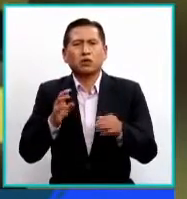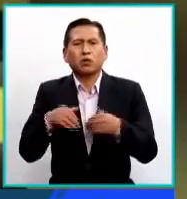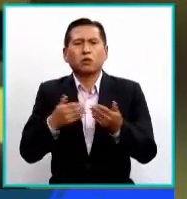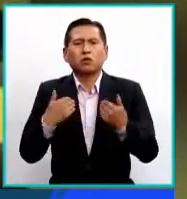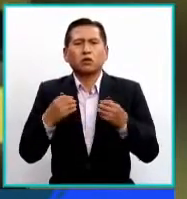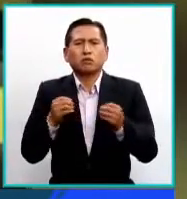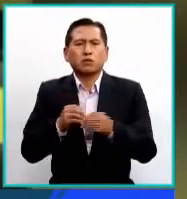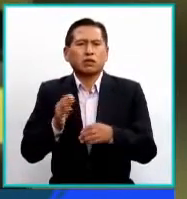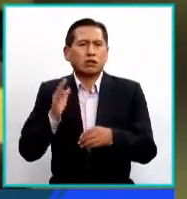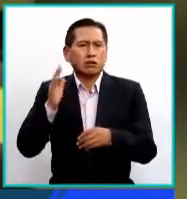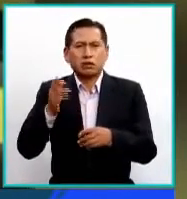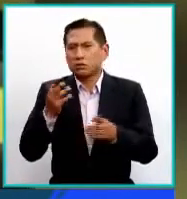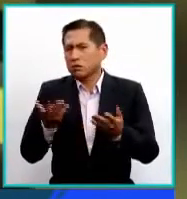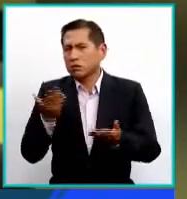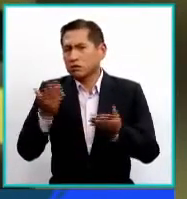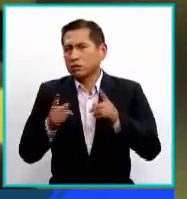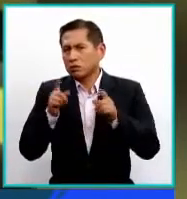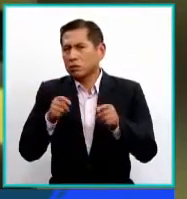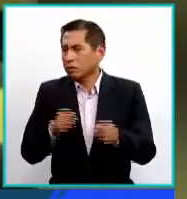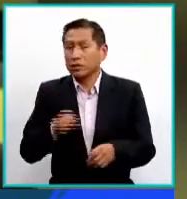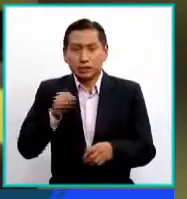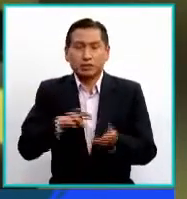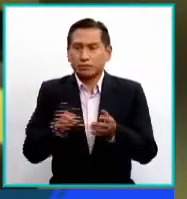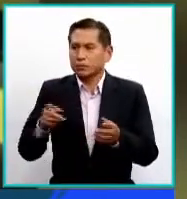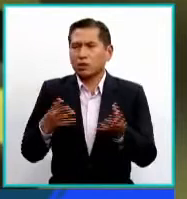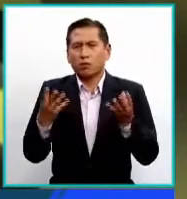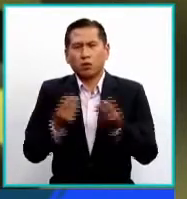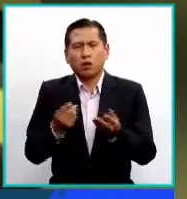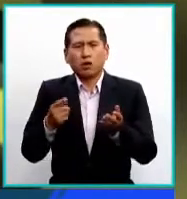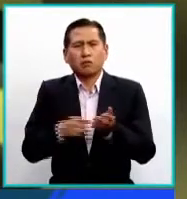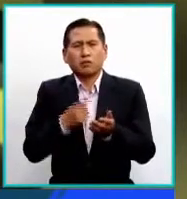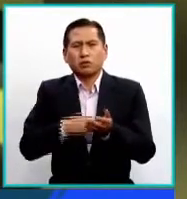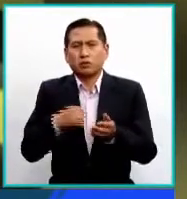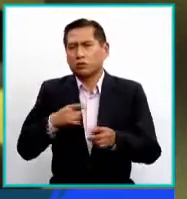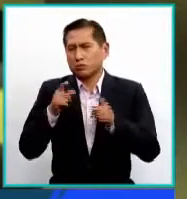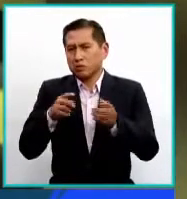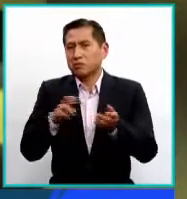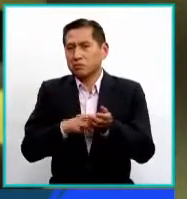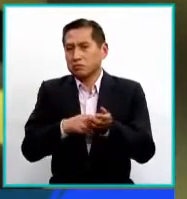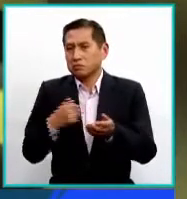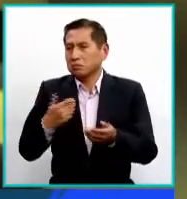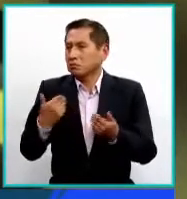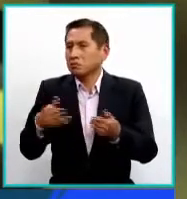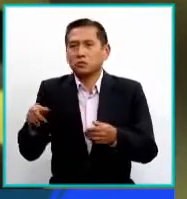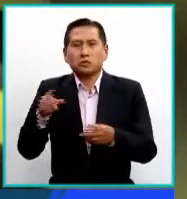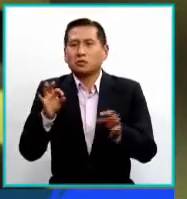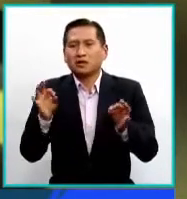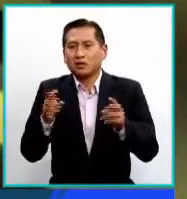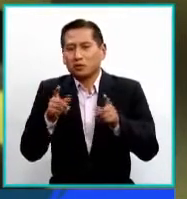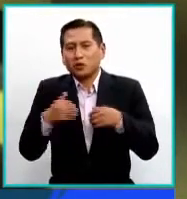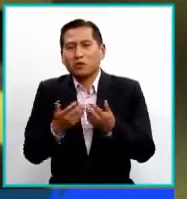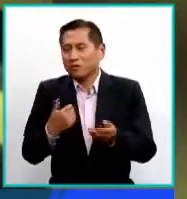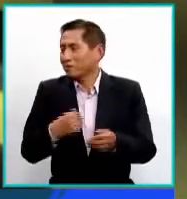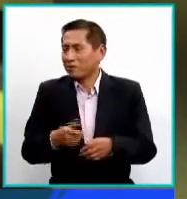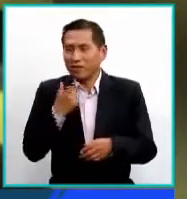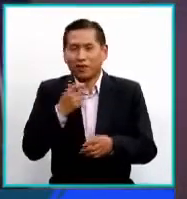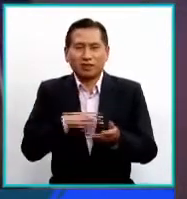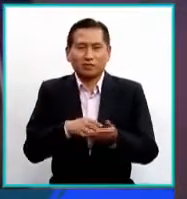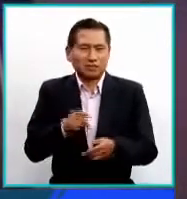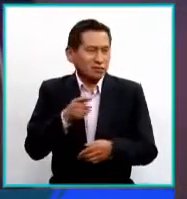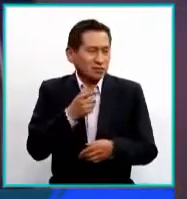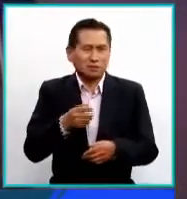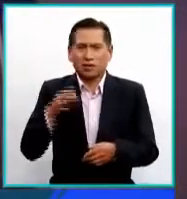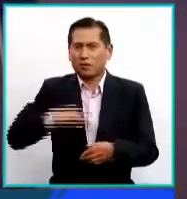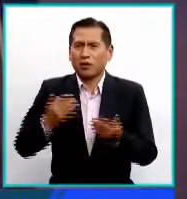pero te lo tenía que preguntar. Sí, totalmente. Porque es una de las pocas a las que puedo preguntarle algo así porque no tengo mucha experiencia. No, sí, o sea, hay